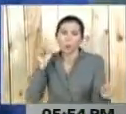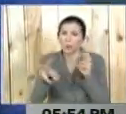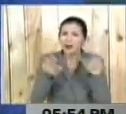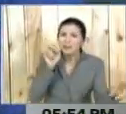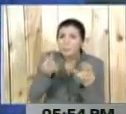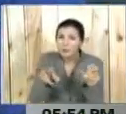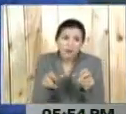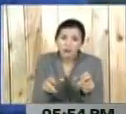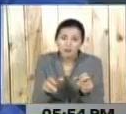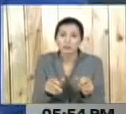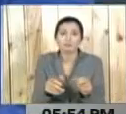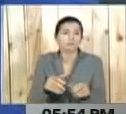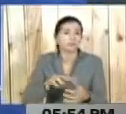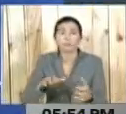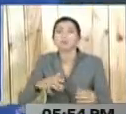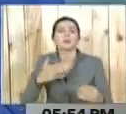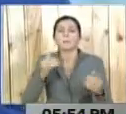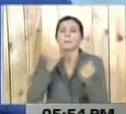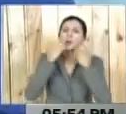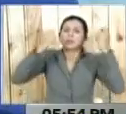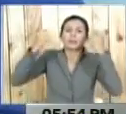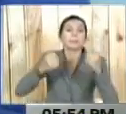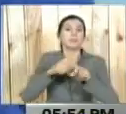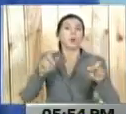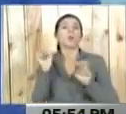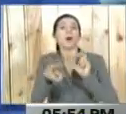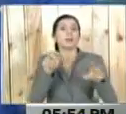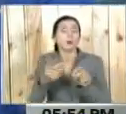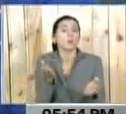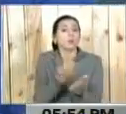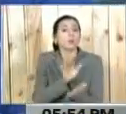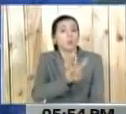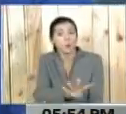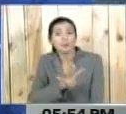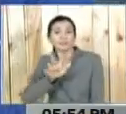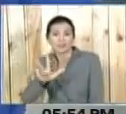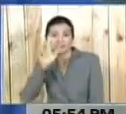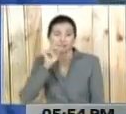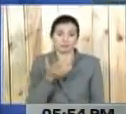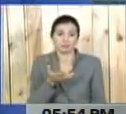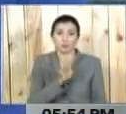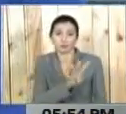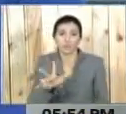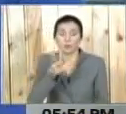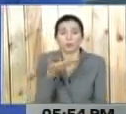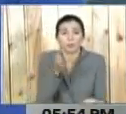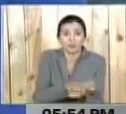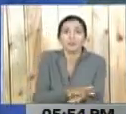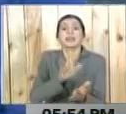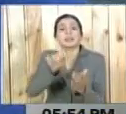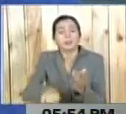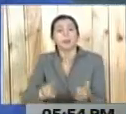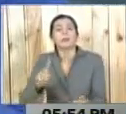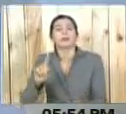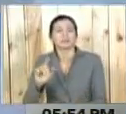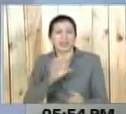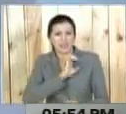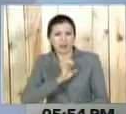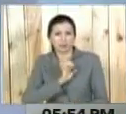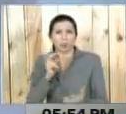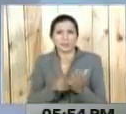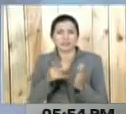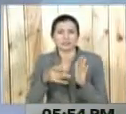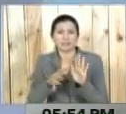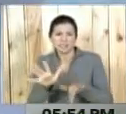costó 43 vidas a los venezolanos. El presidente también convocó al diálogo. Comenzando el año 2016, en la presentación de Memoria y Cuenta, el presidente Nicolás Maduro tendió la mano